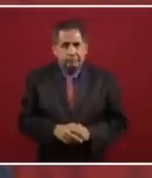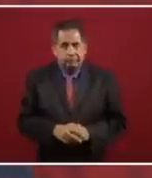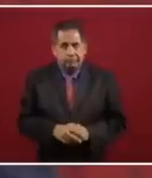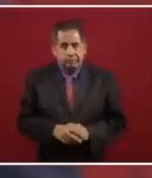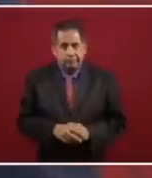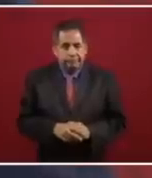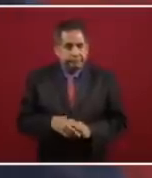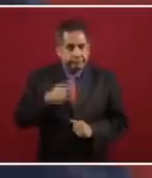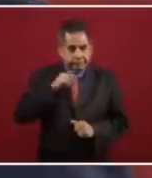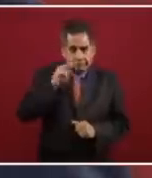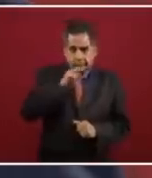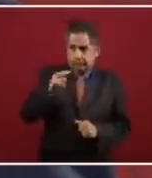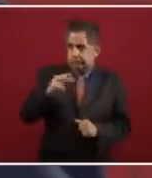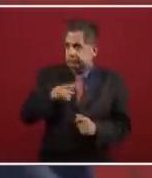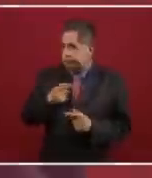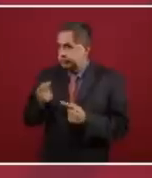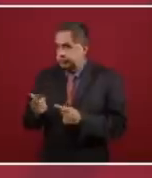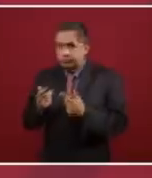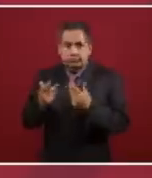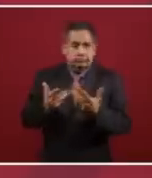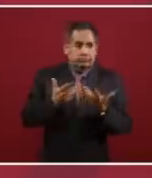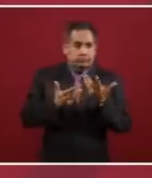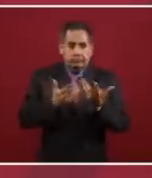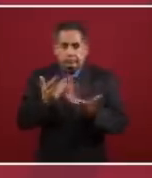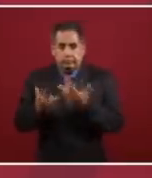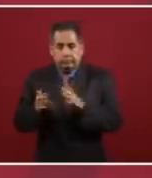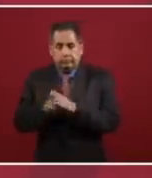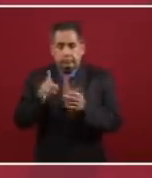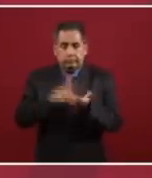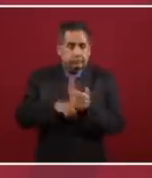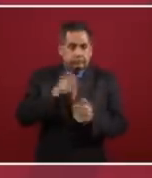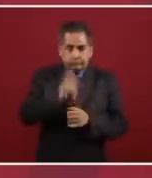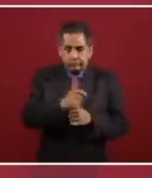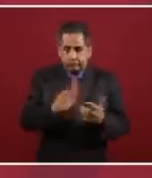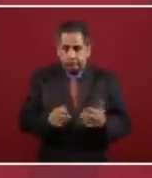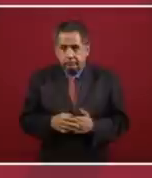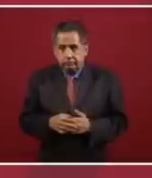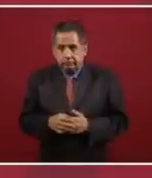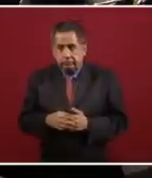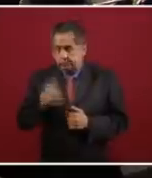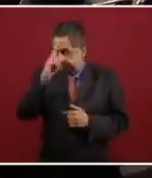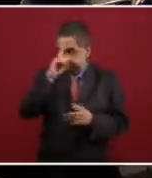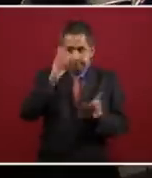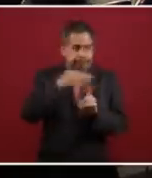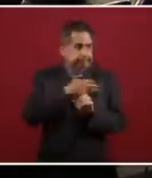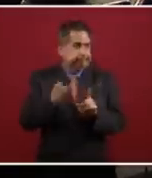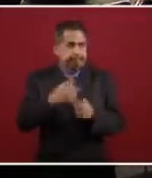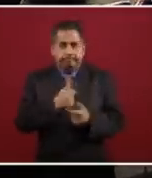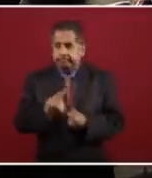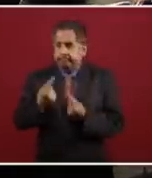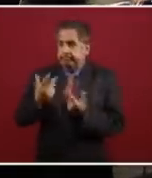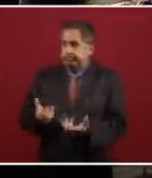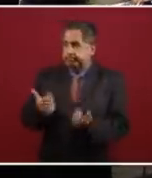ven qué hacer, están como desorientados,